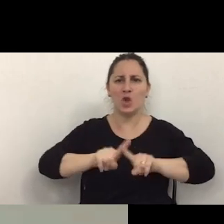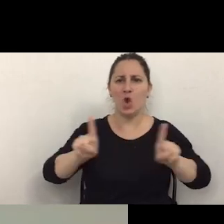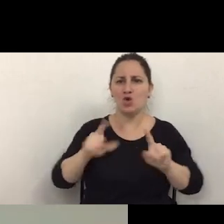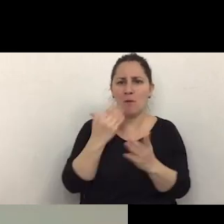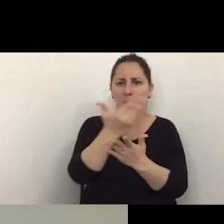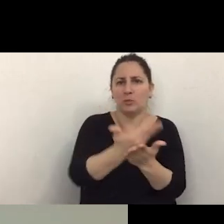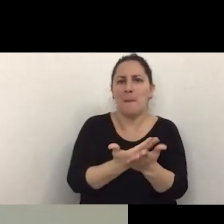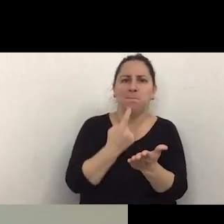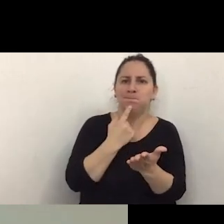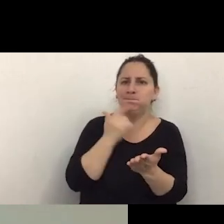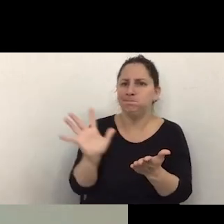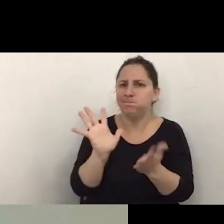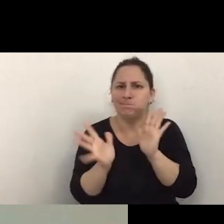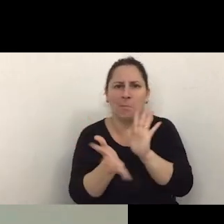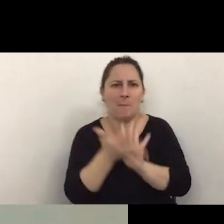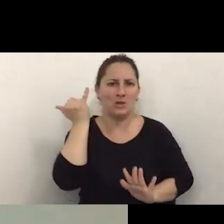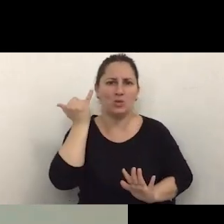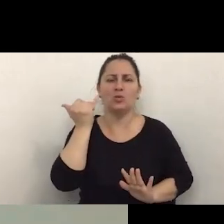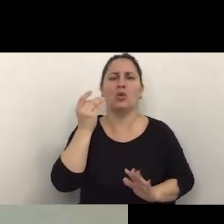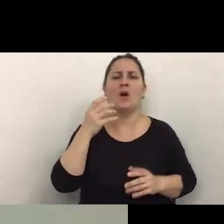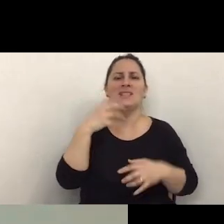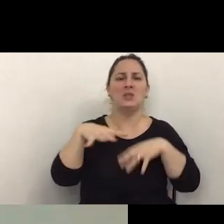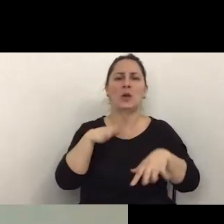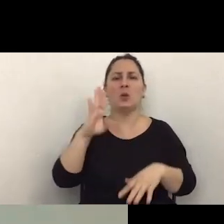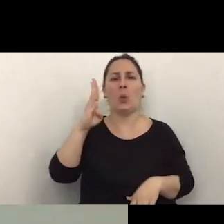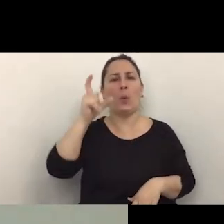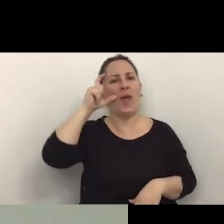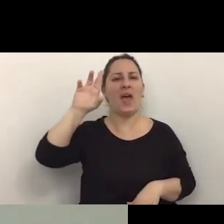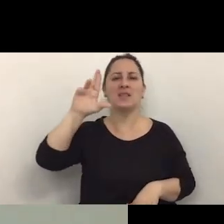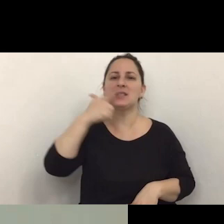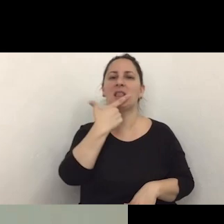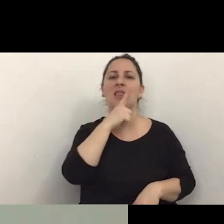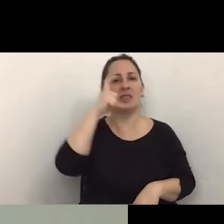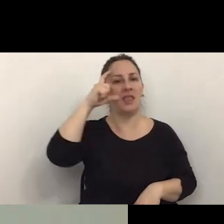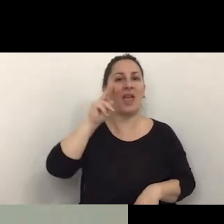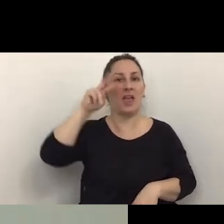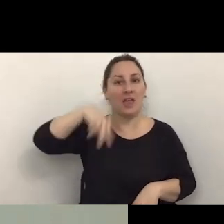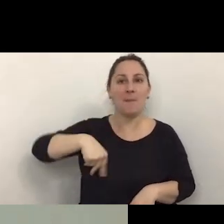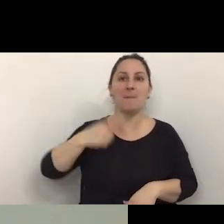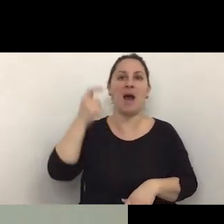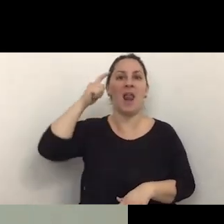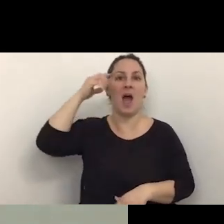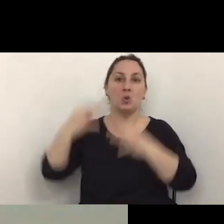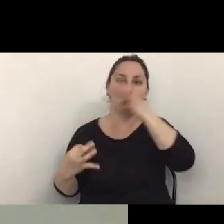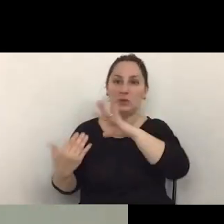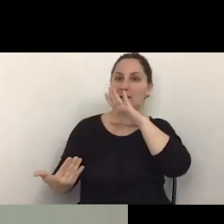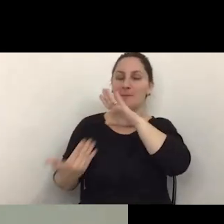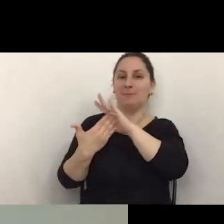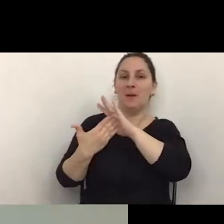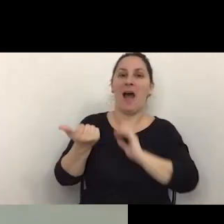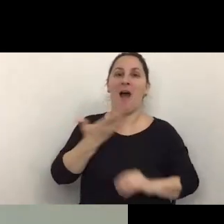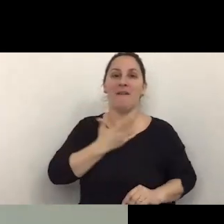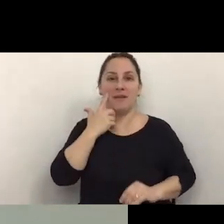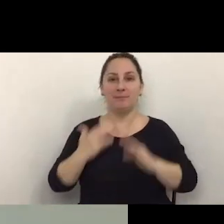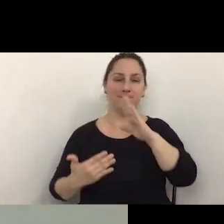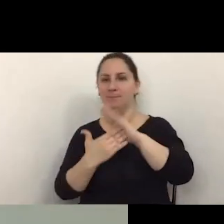base presunta. Fallo Bernstein allá lejos, que fue como un ícono para el fisco, que admitió, porque se ponía en duda,